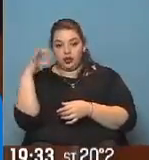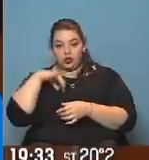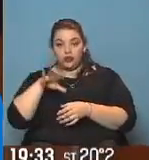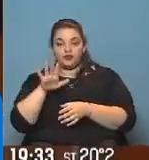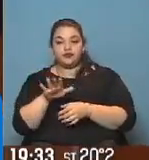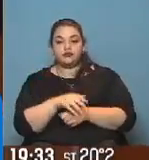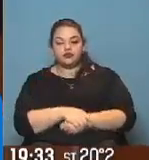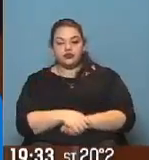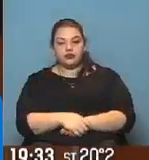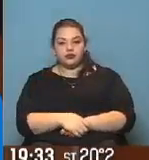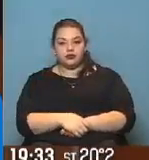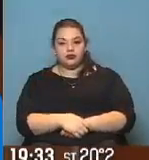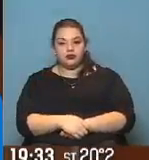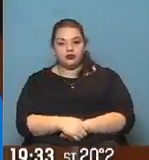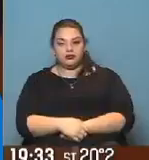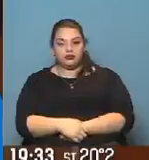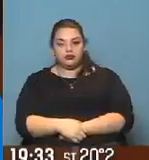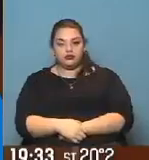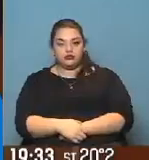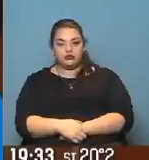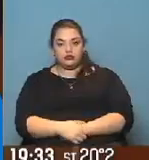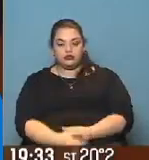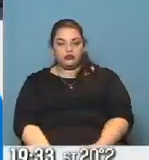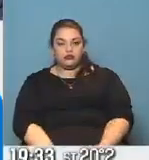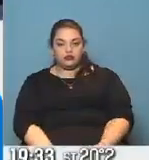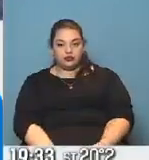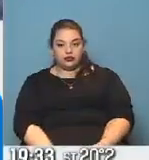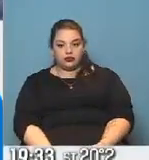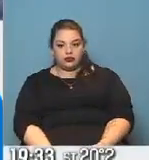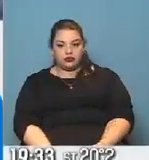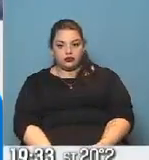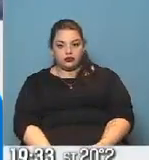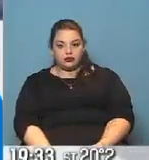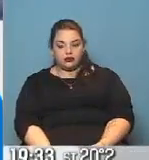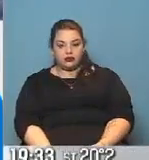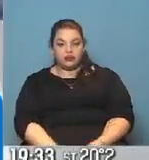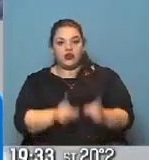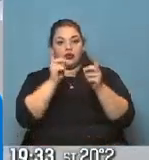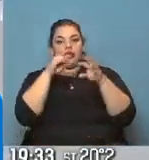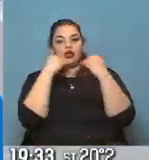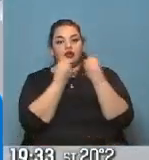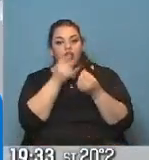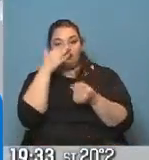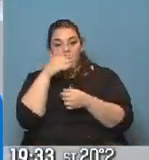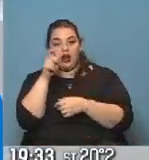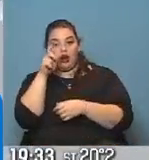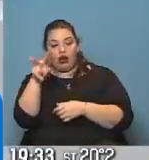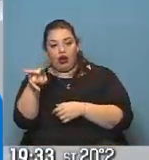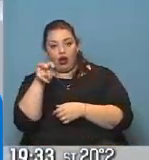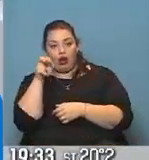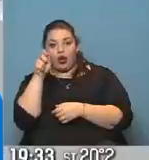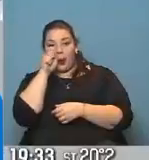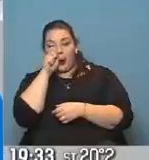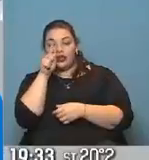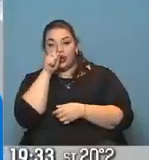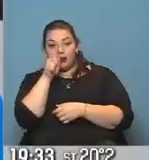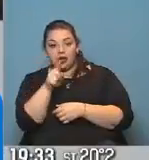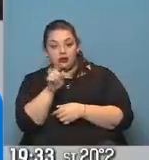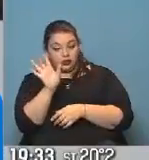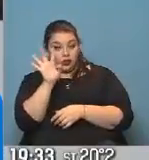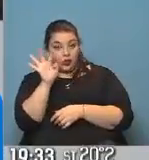ver y como resultado de la cuenta que se saque termino cobrando 20.000 de jubilación, un